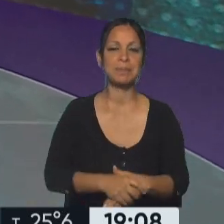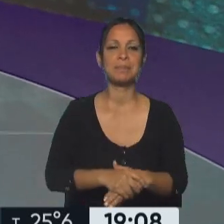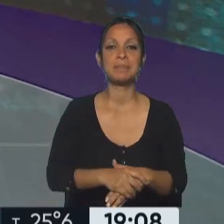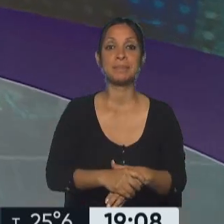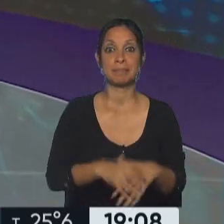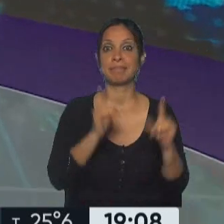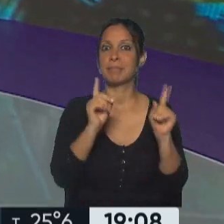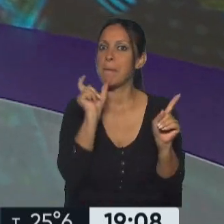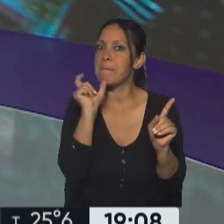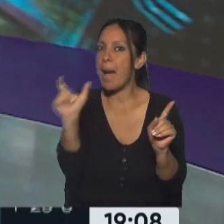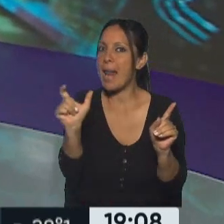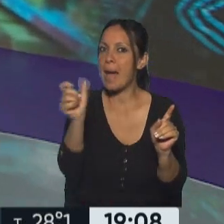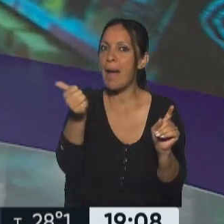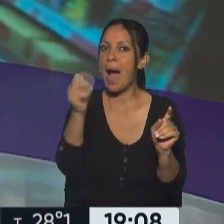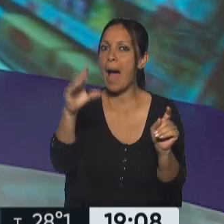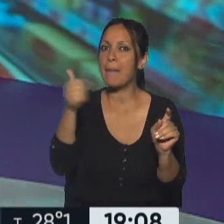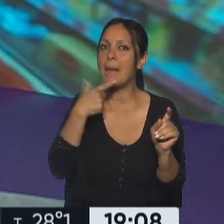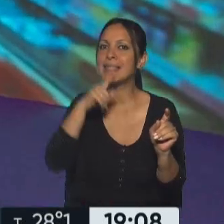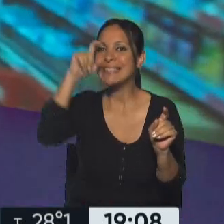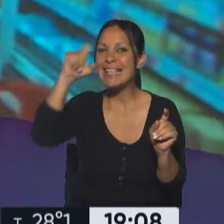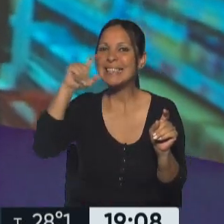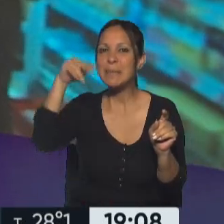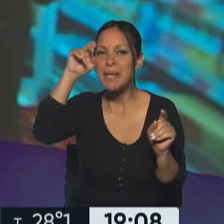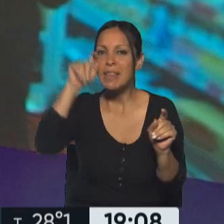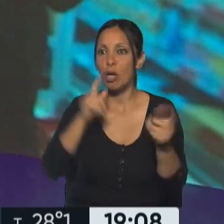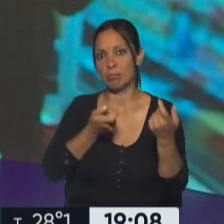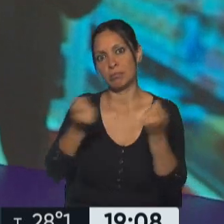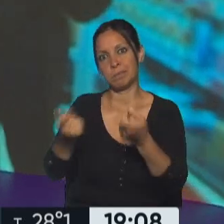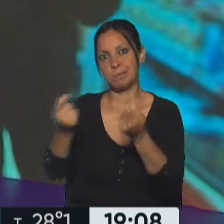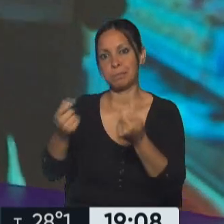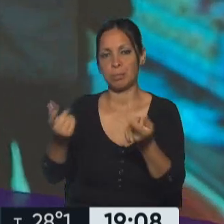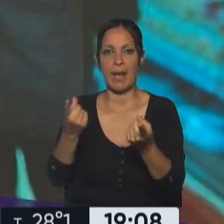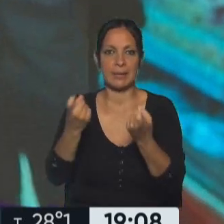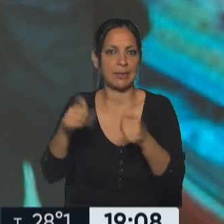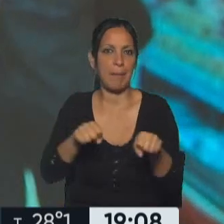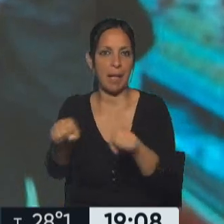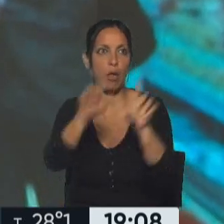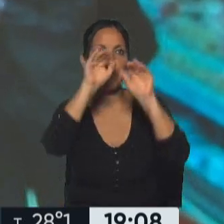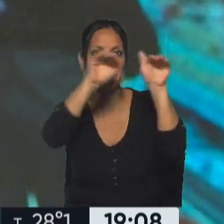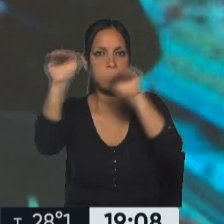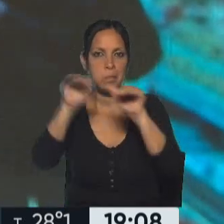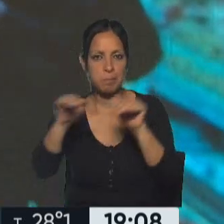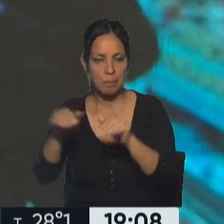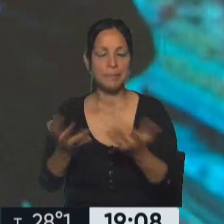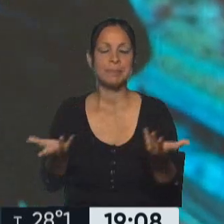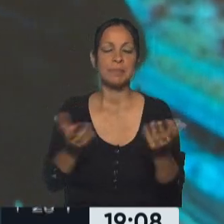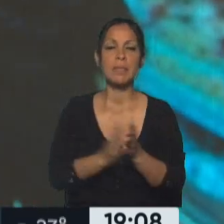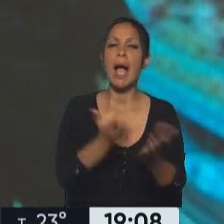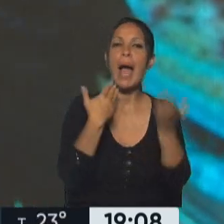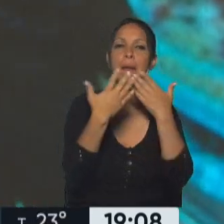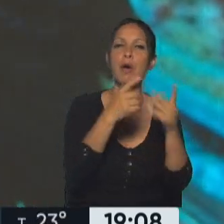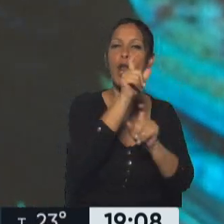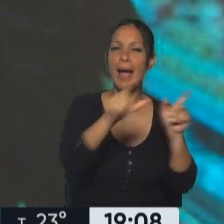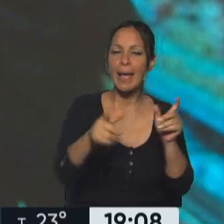Abastecimiento, la palabra clave, claro, está en función de este congelamiento de precios que ya está vigente. Hablamos con la gente, hablamos con empresarios, la